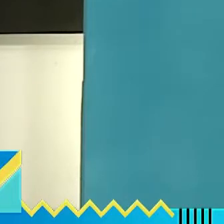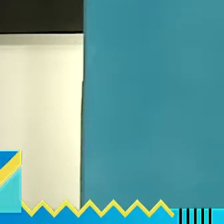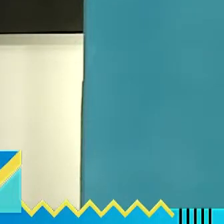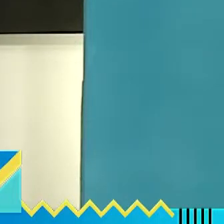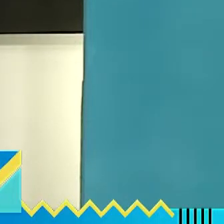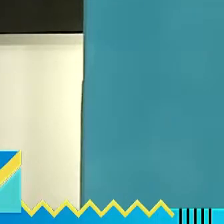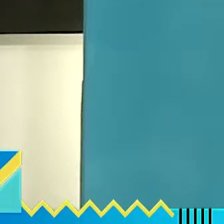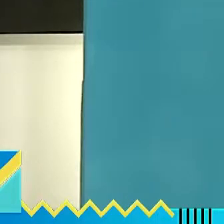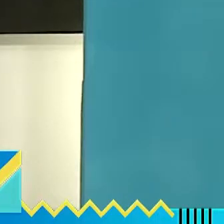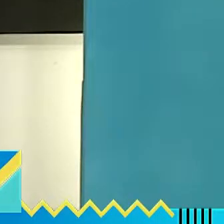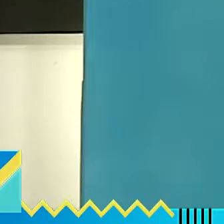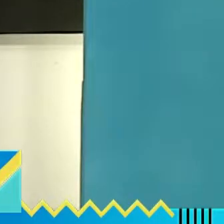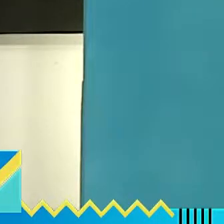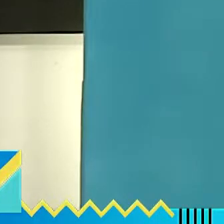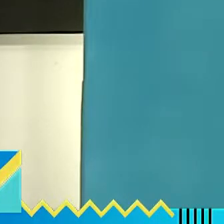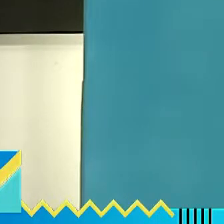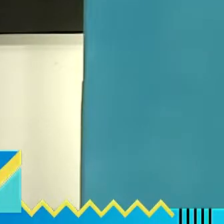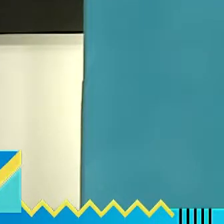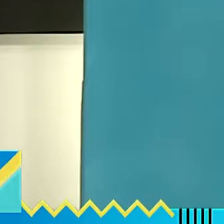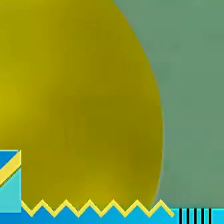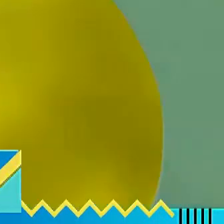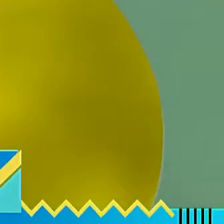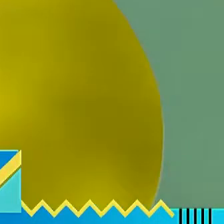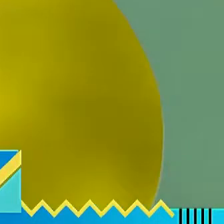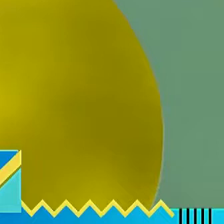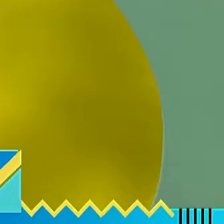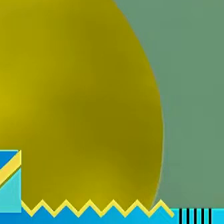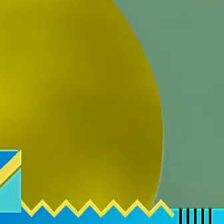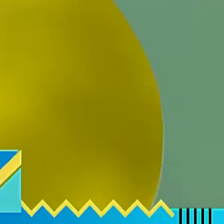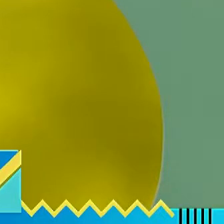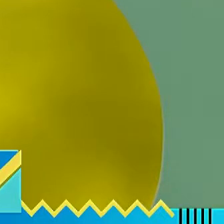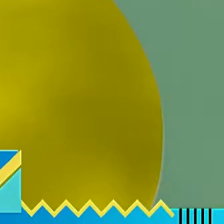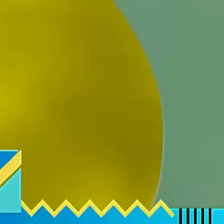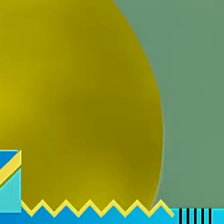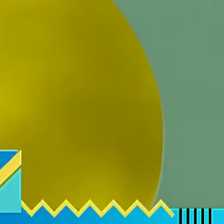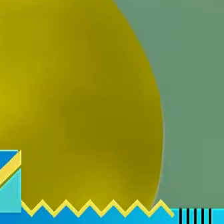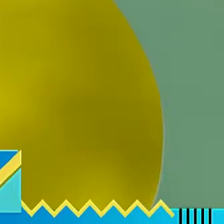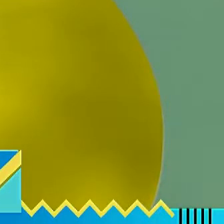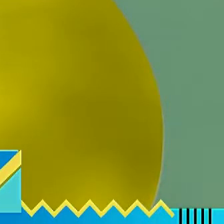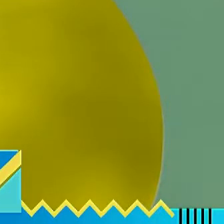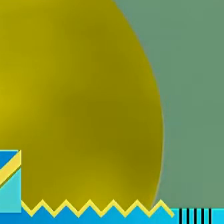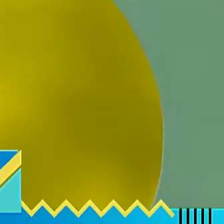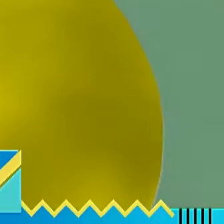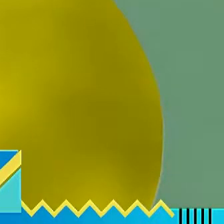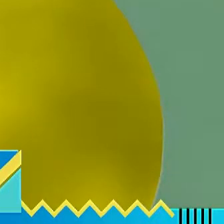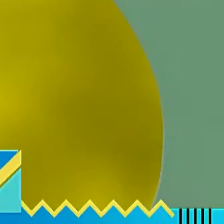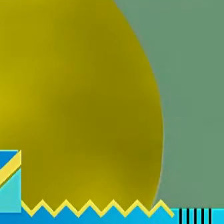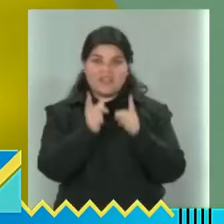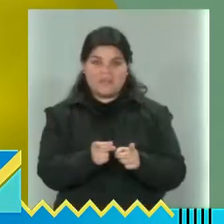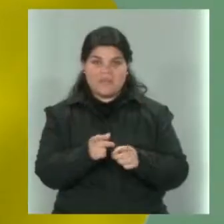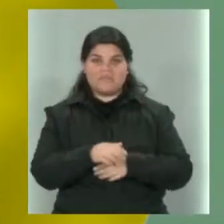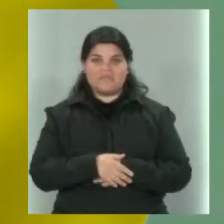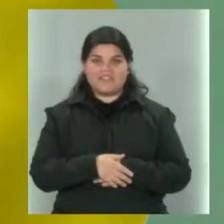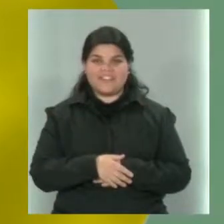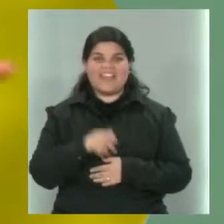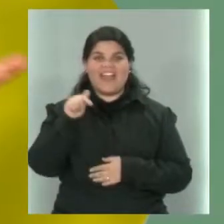esos programas sirven para eso también, entender un poco más. Bueno, no nos queda más tiempo. Agradecerles también a ustedes que nos acompañaron en el día de hoy en